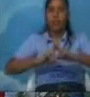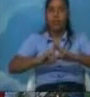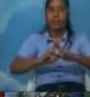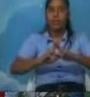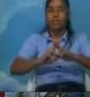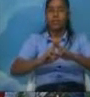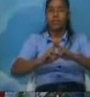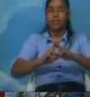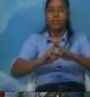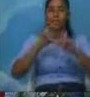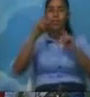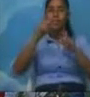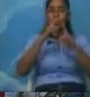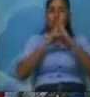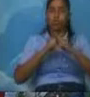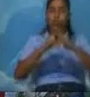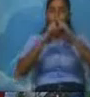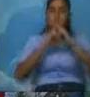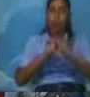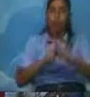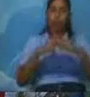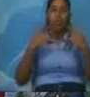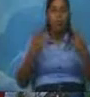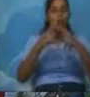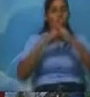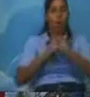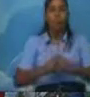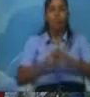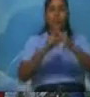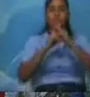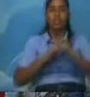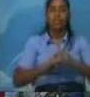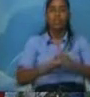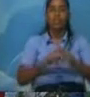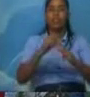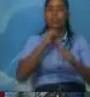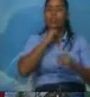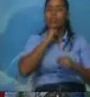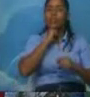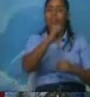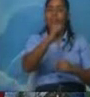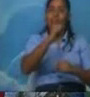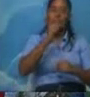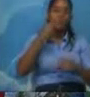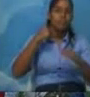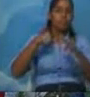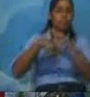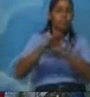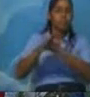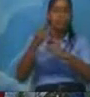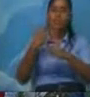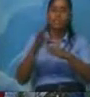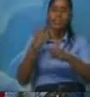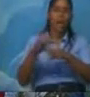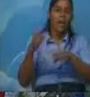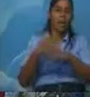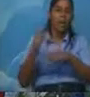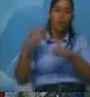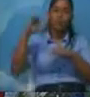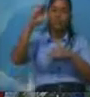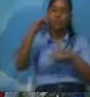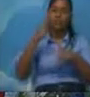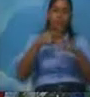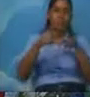honra Cuál es la honra Cuál es la honra melito es pasar por alto la ofensa papá pasar